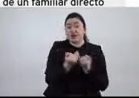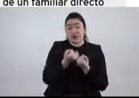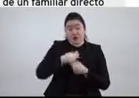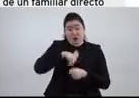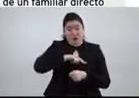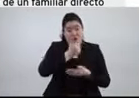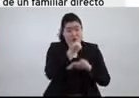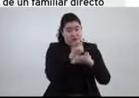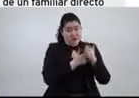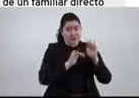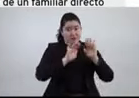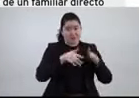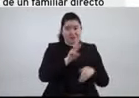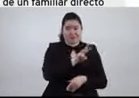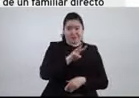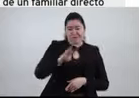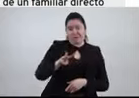en